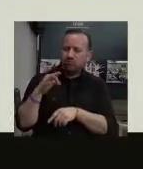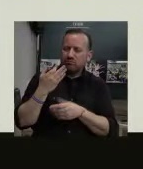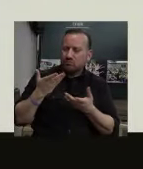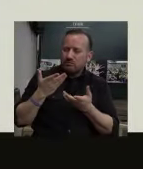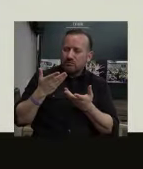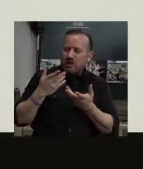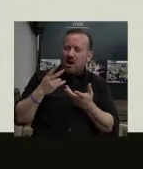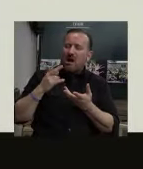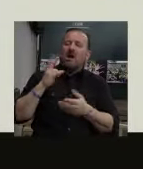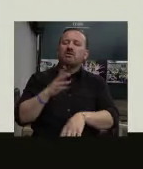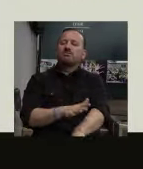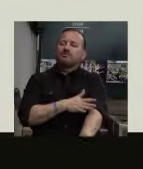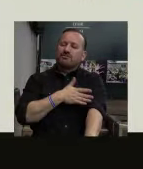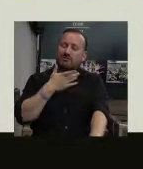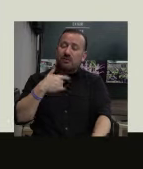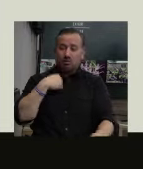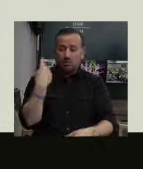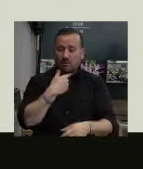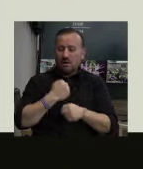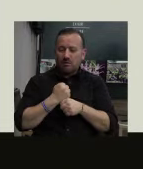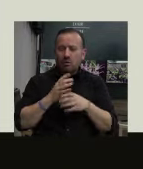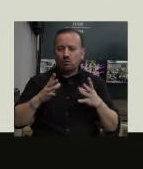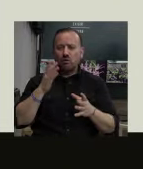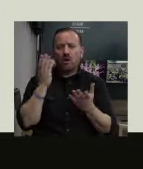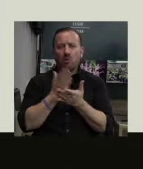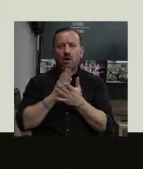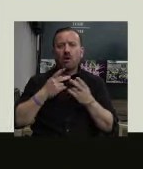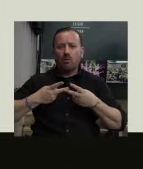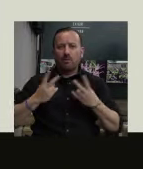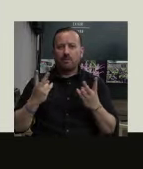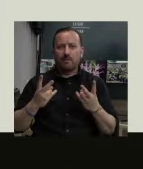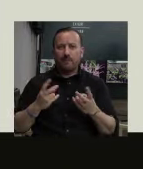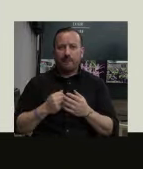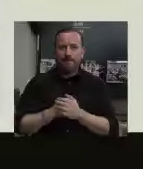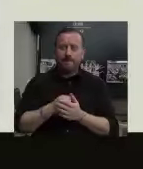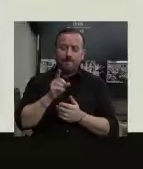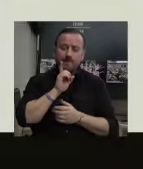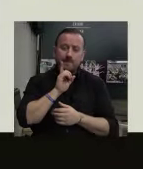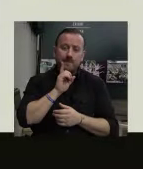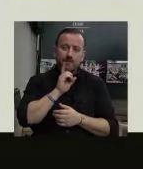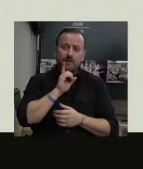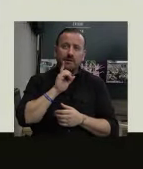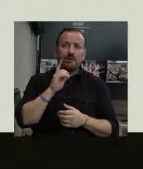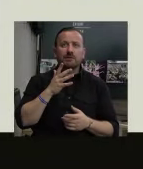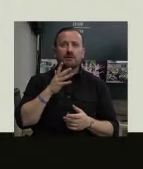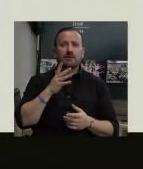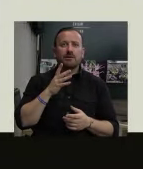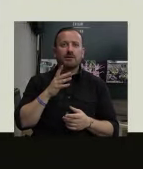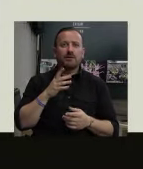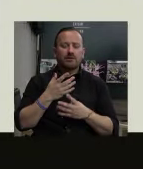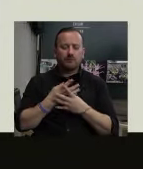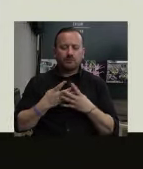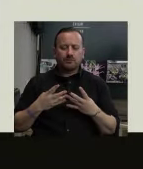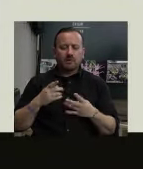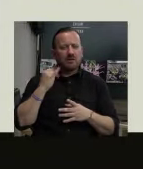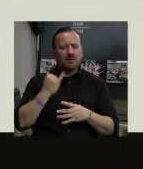sentido nosotros trabajamos mucho con colegios públicos tuvimos en Red simultáneamente